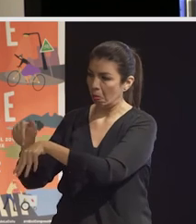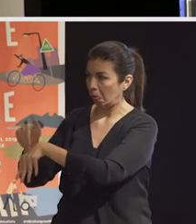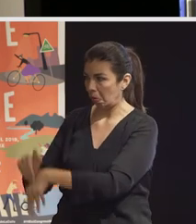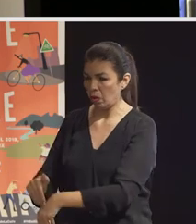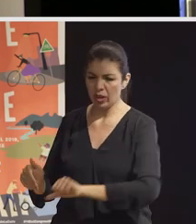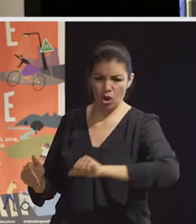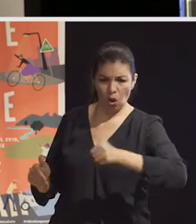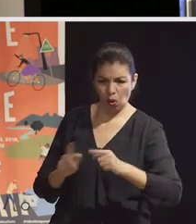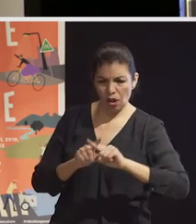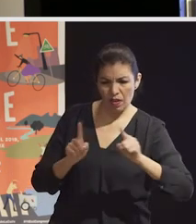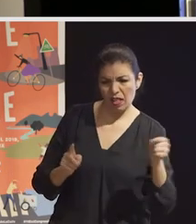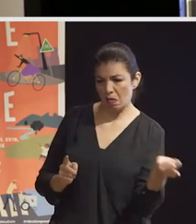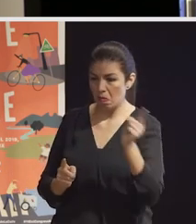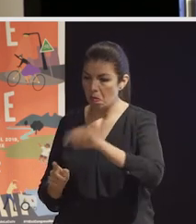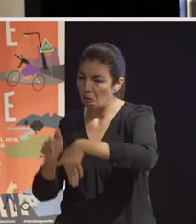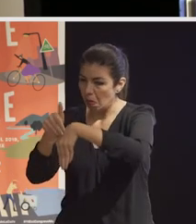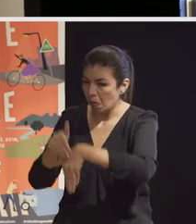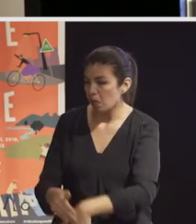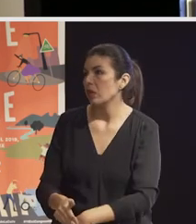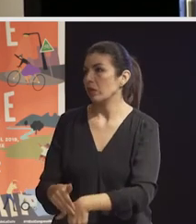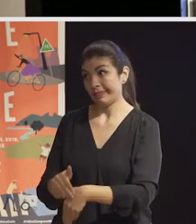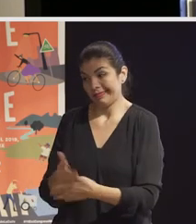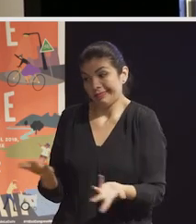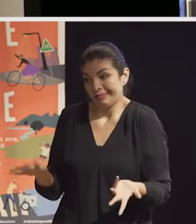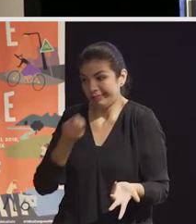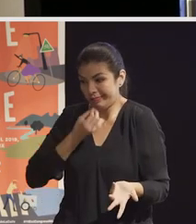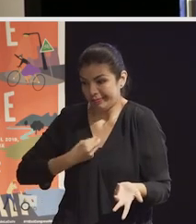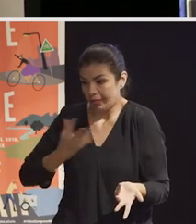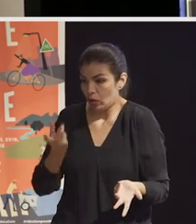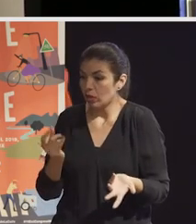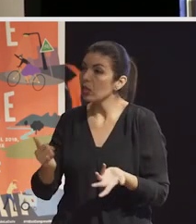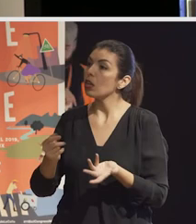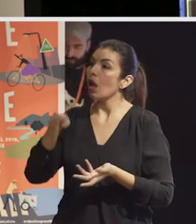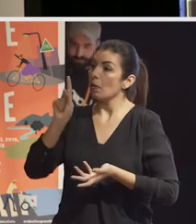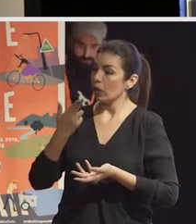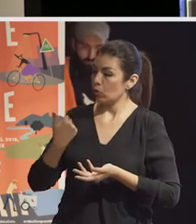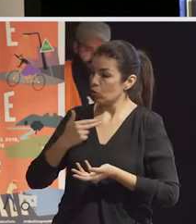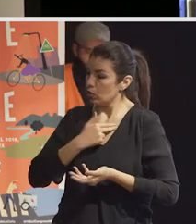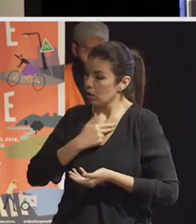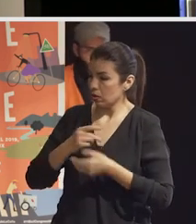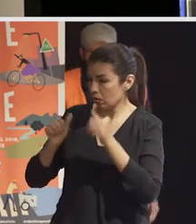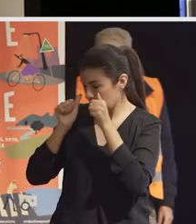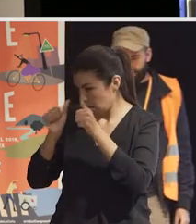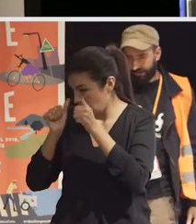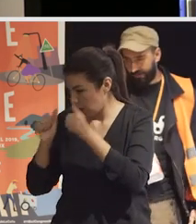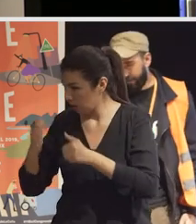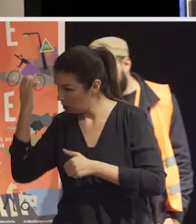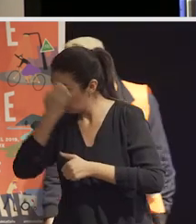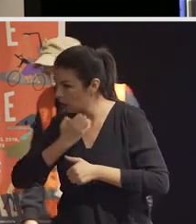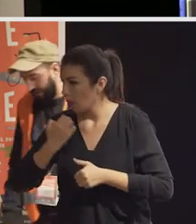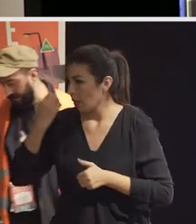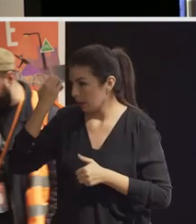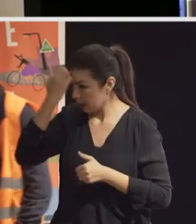entender y tener empatía para las demás personas pero así puedes entender un poquito así quiera o sea no se sabe lo que experimenta la